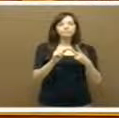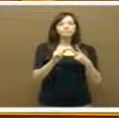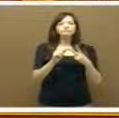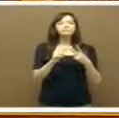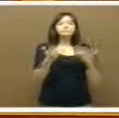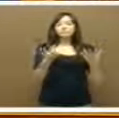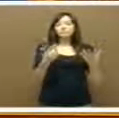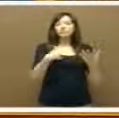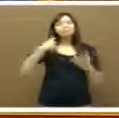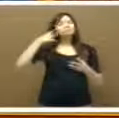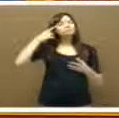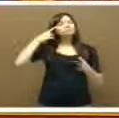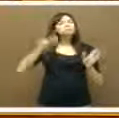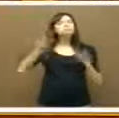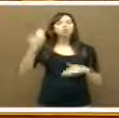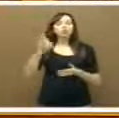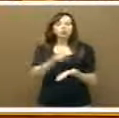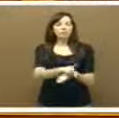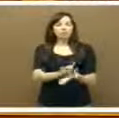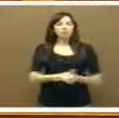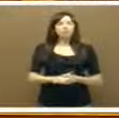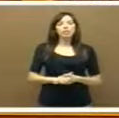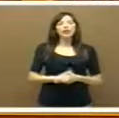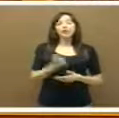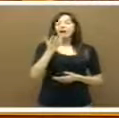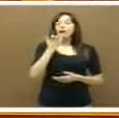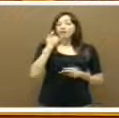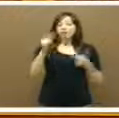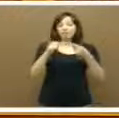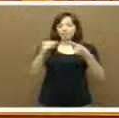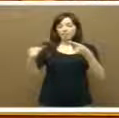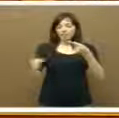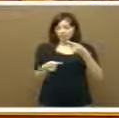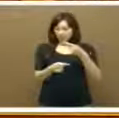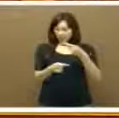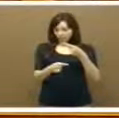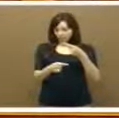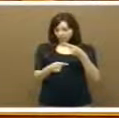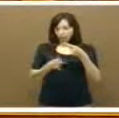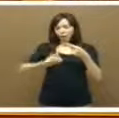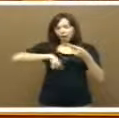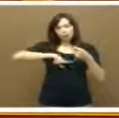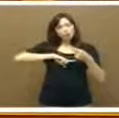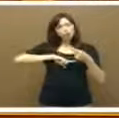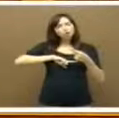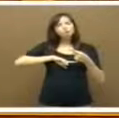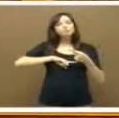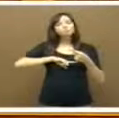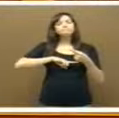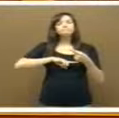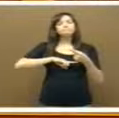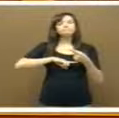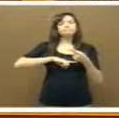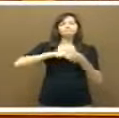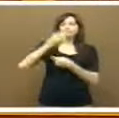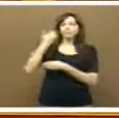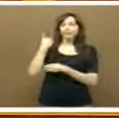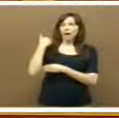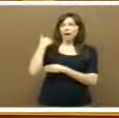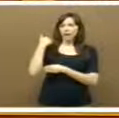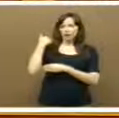me la vuelvo a jugar. Si el déficit en el que nosotros hubiésemos